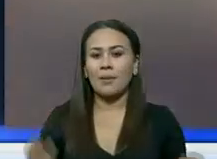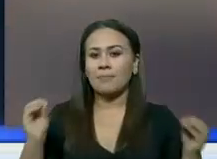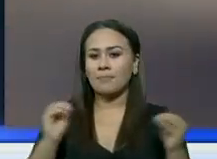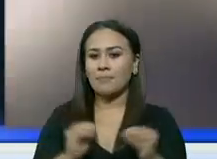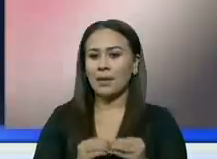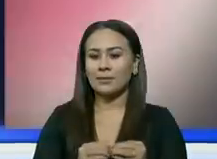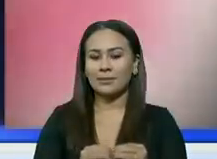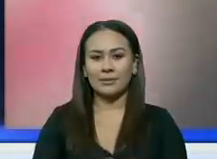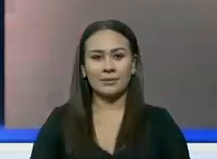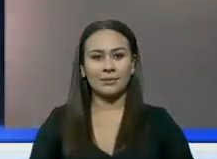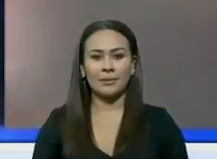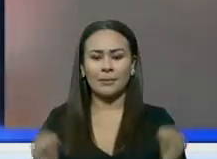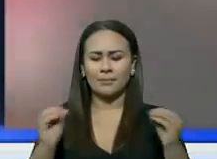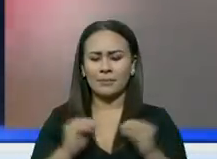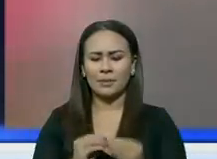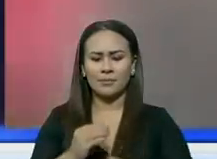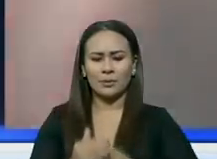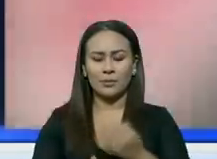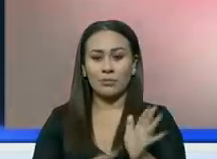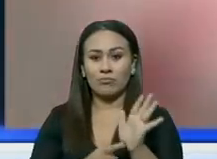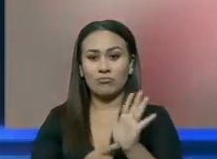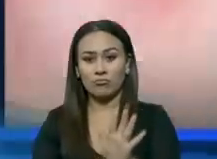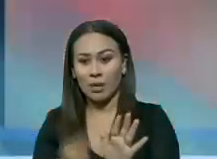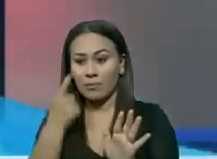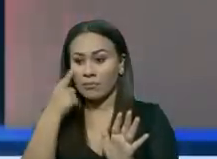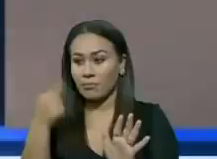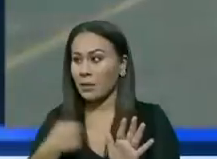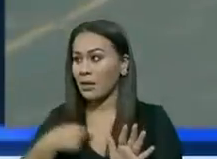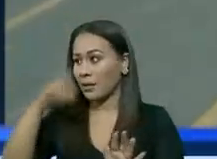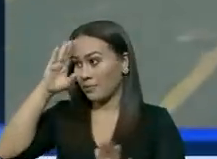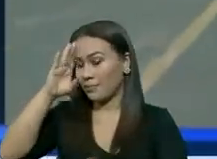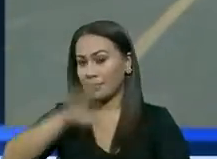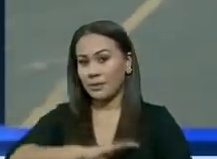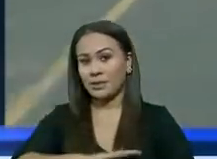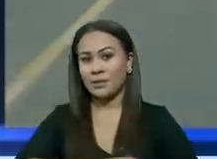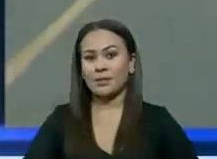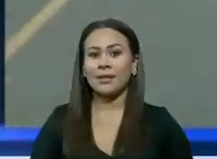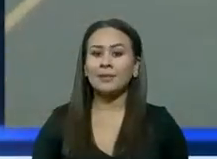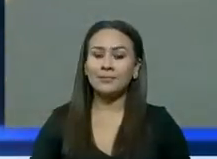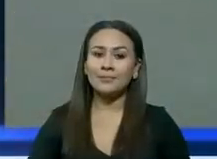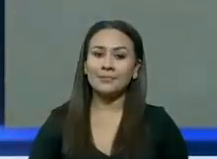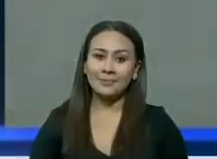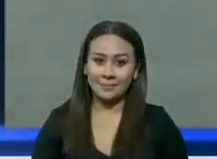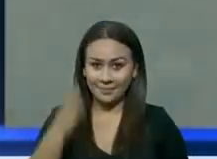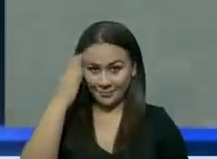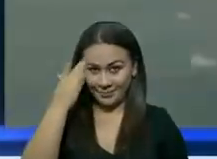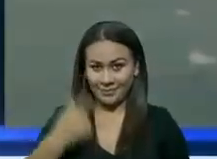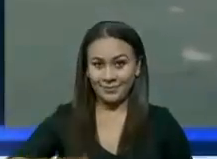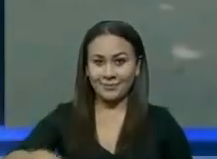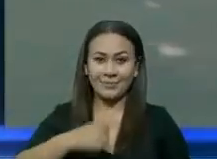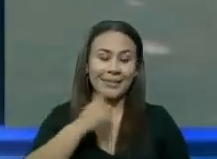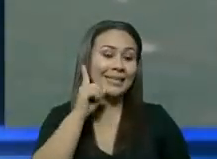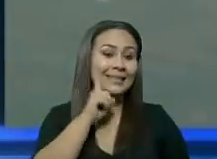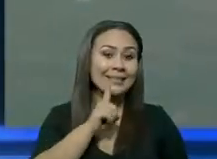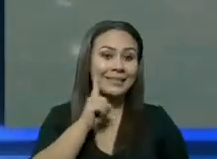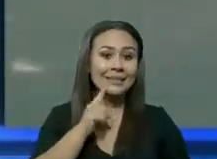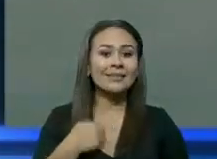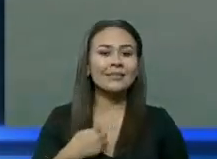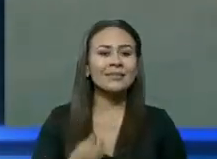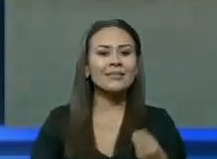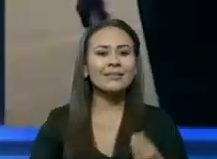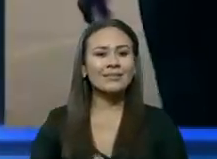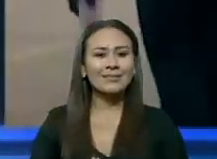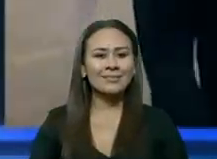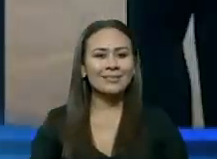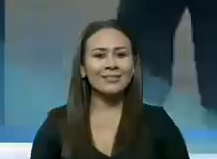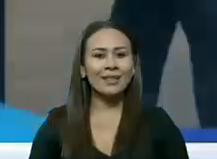atractivo y representar a la policía también, ¿no? Y sabiendo que nosotros como negros hacemos